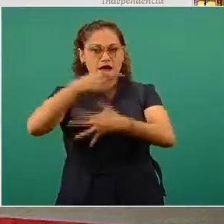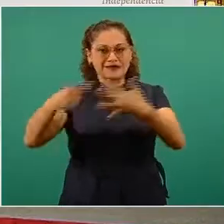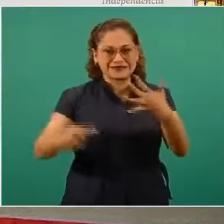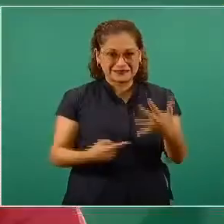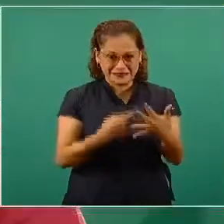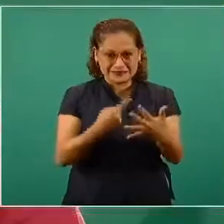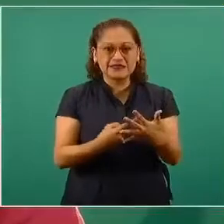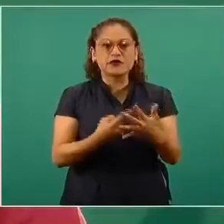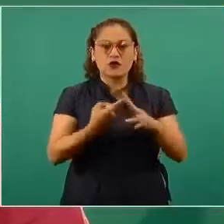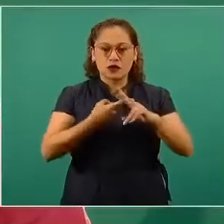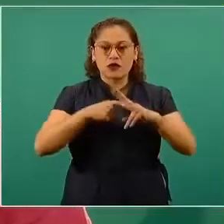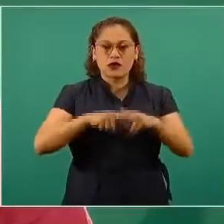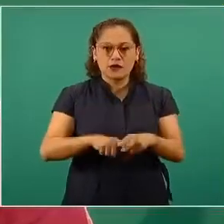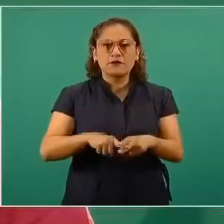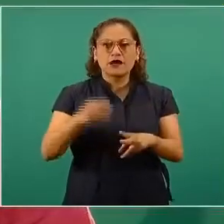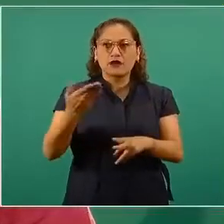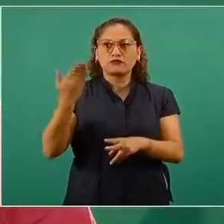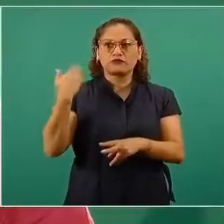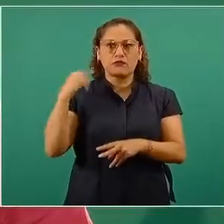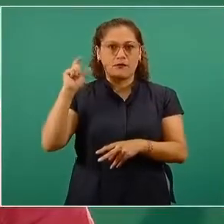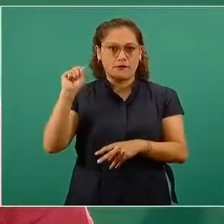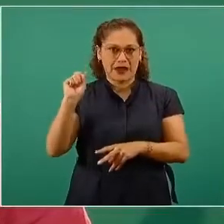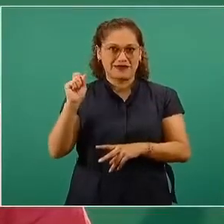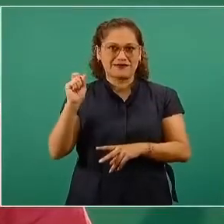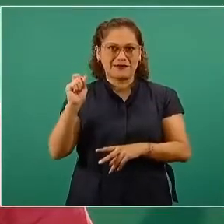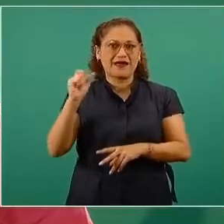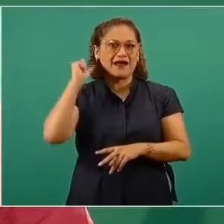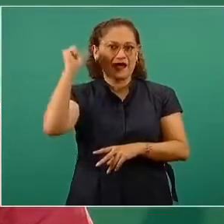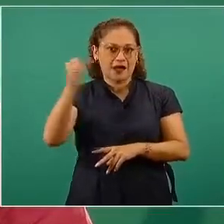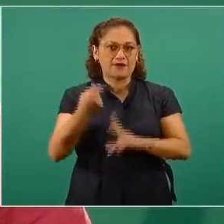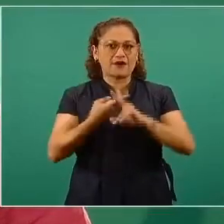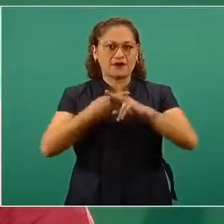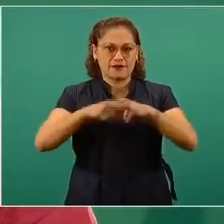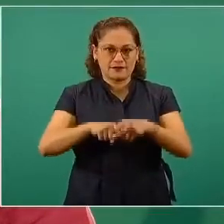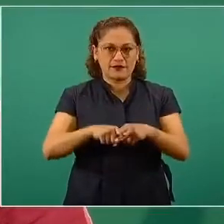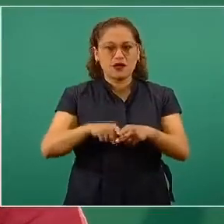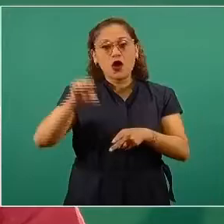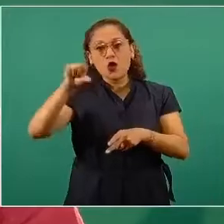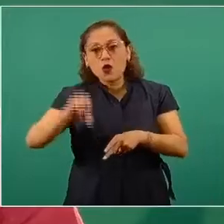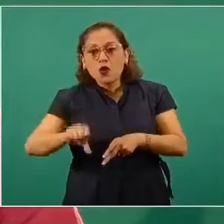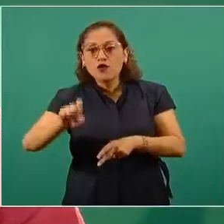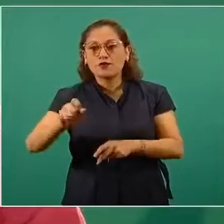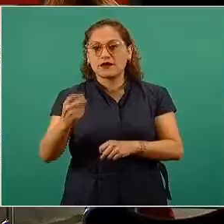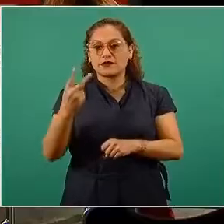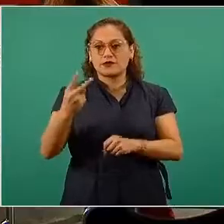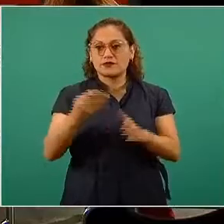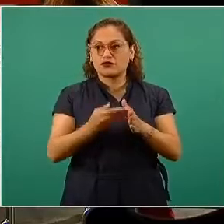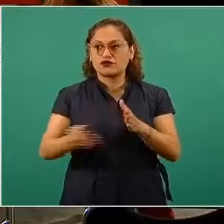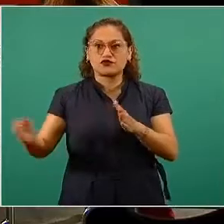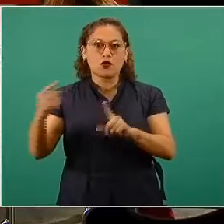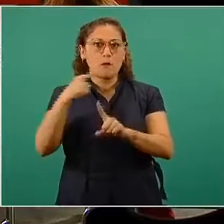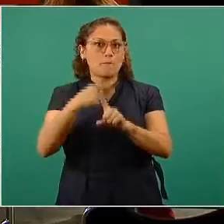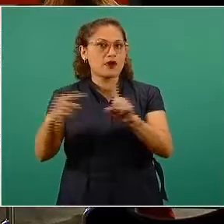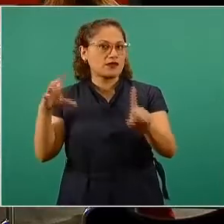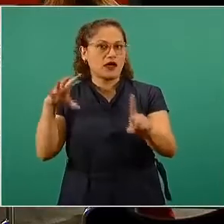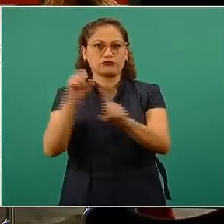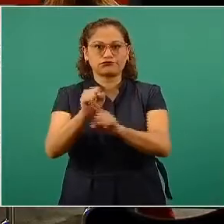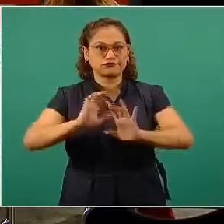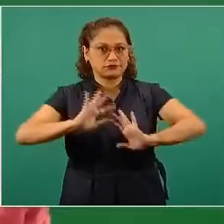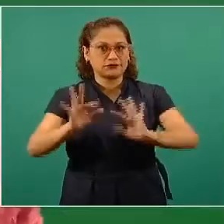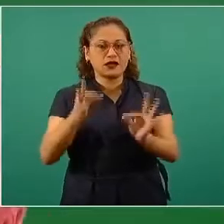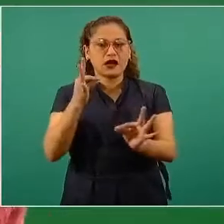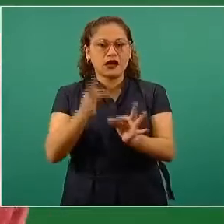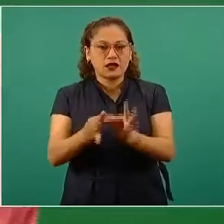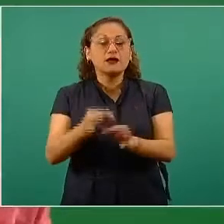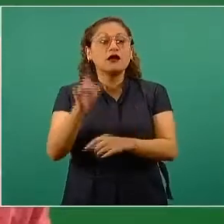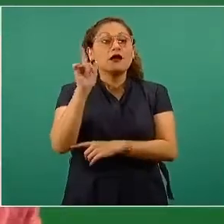20, hoy es 22, y en estos 2 días hemos logrado casi la mitad. Entonces, durante